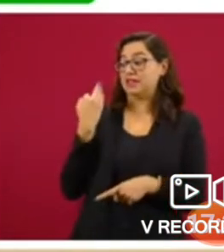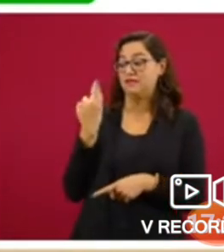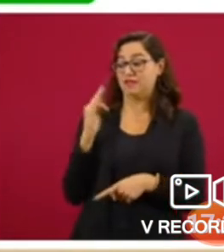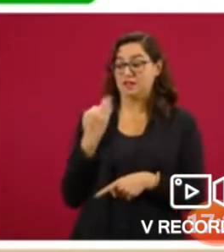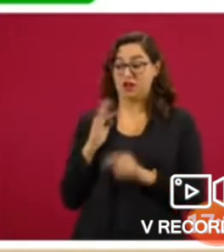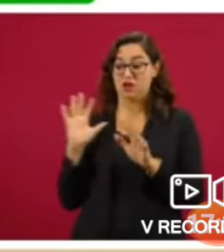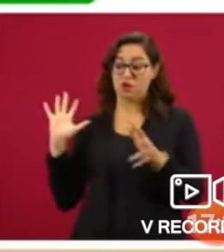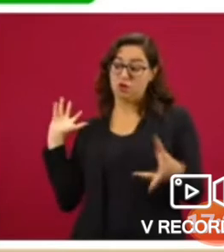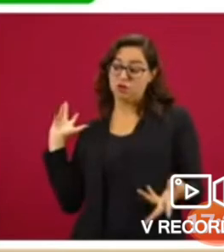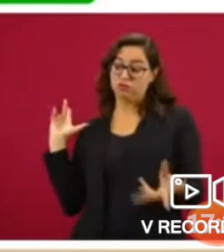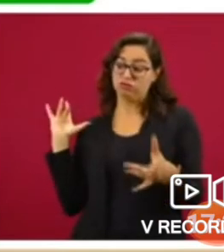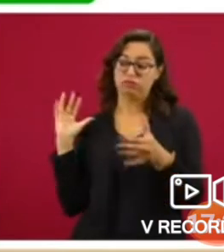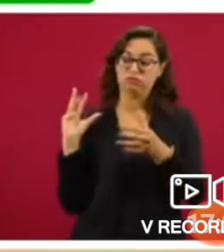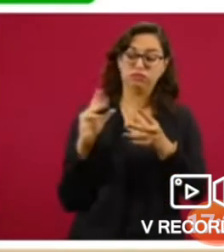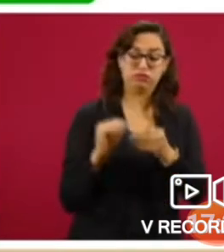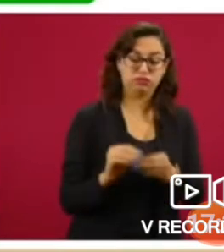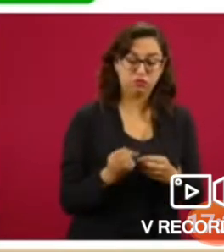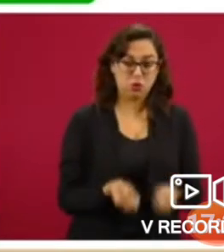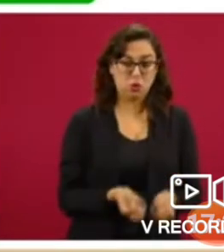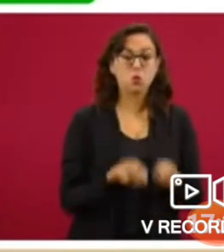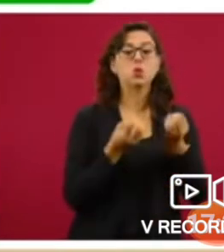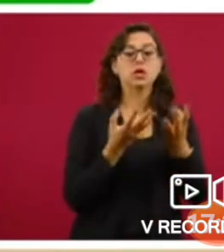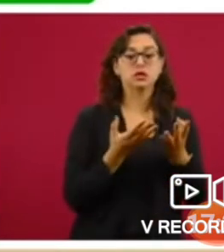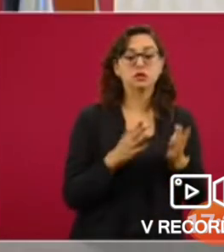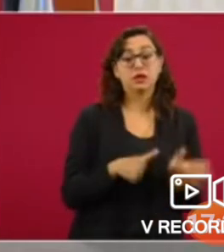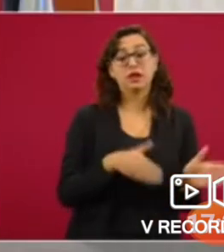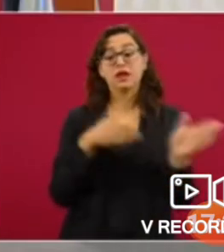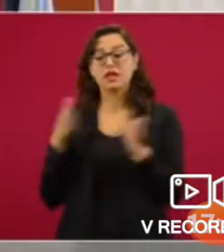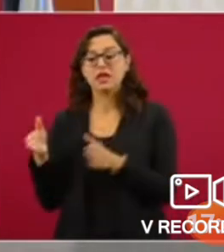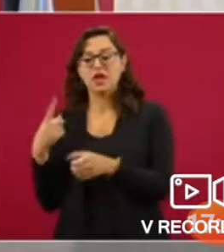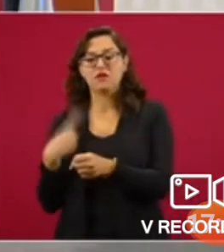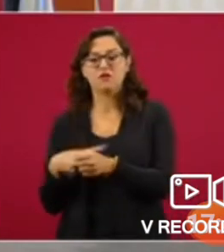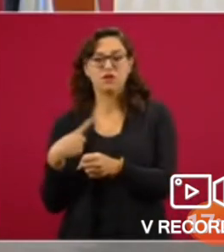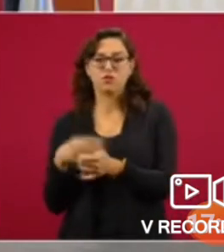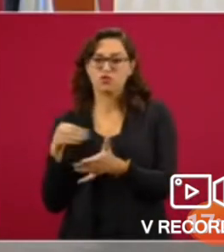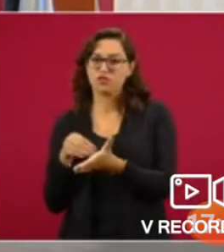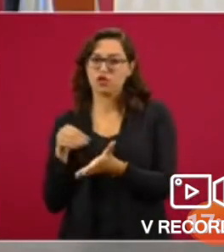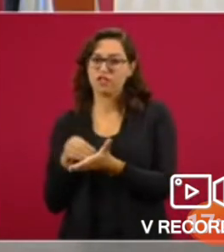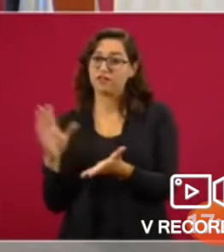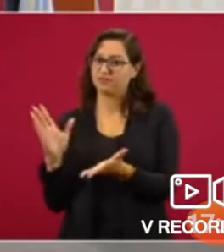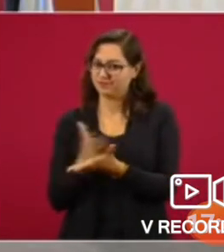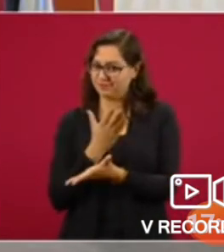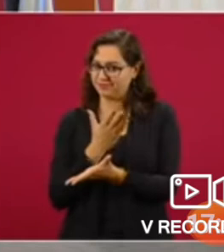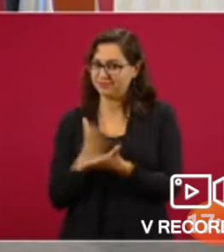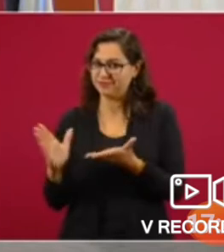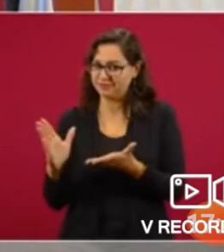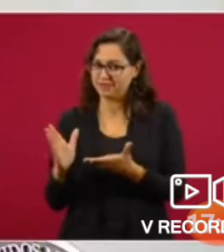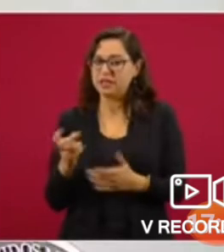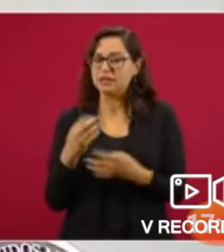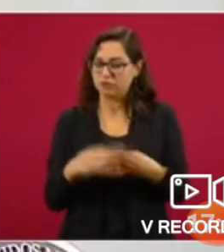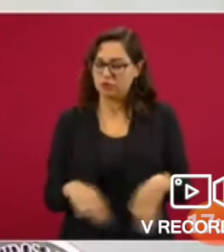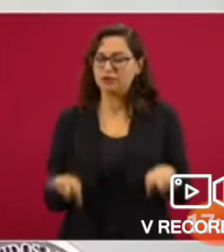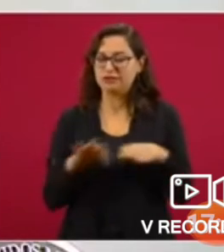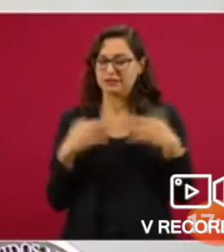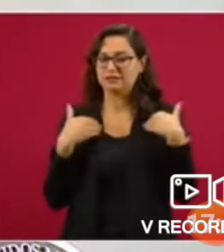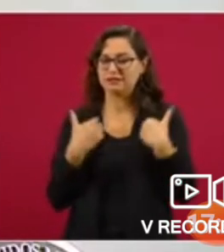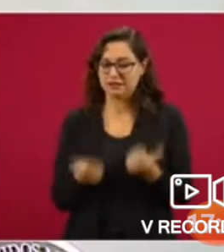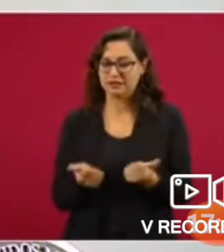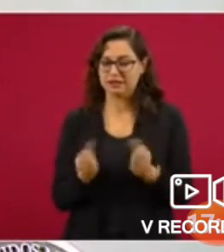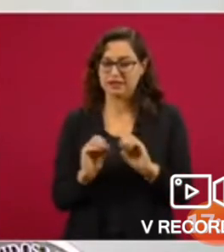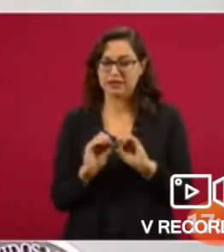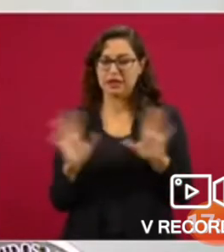en México como en el mundo, respecto a los casos que están activos. Aunque es importante, con fines estadísticos y de